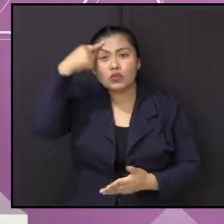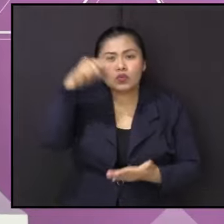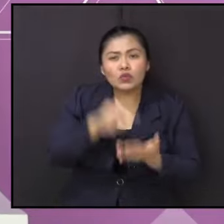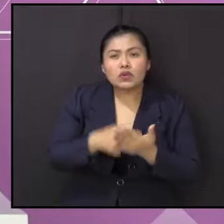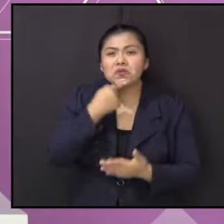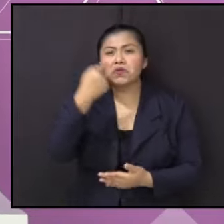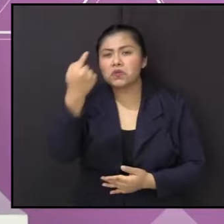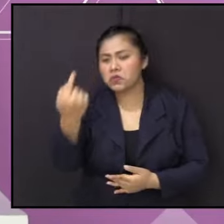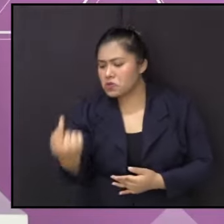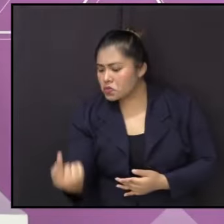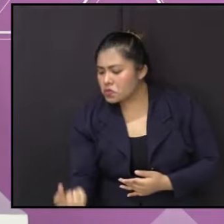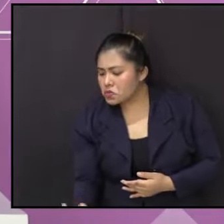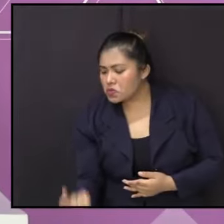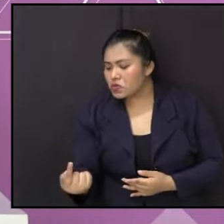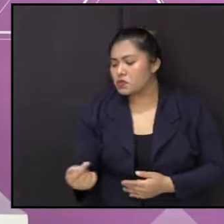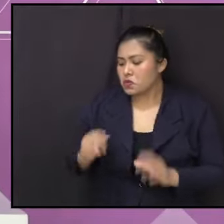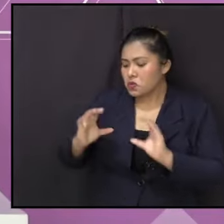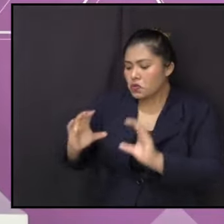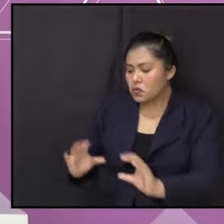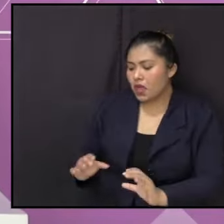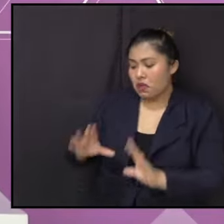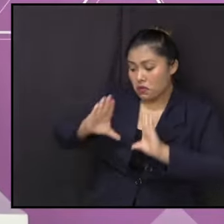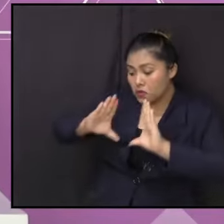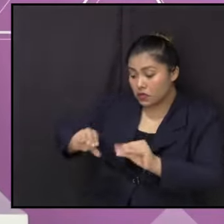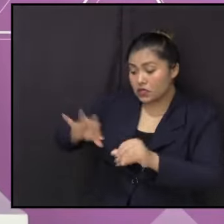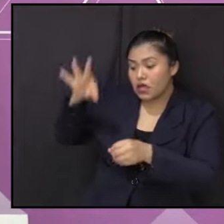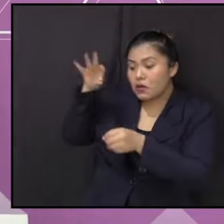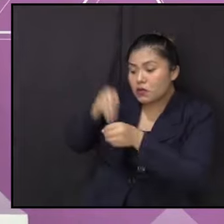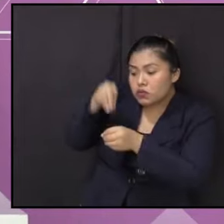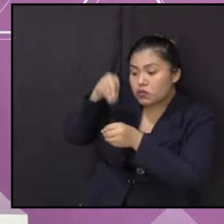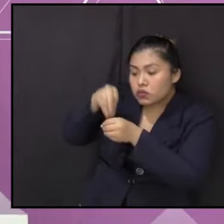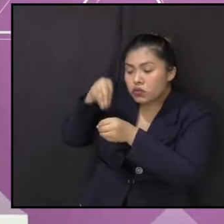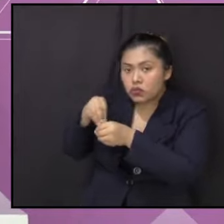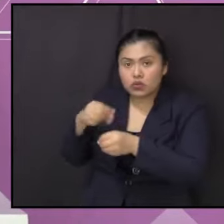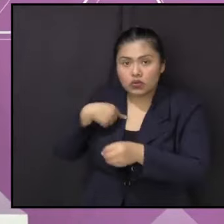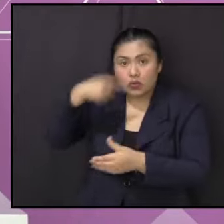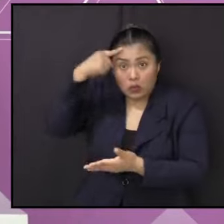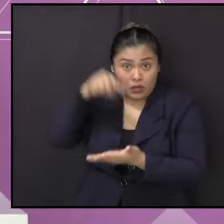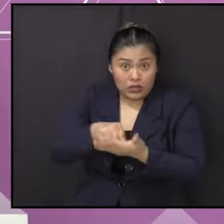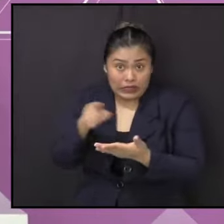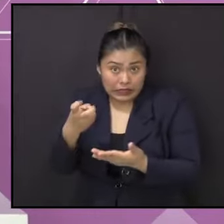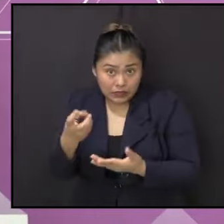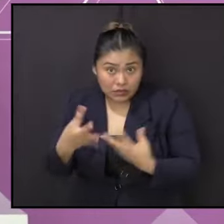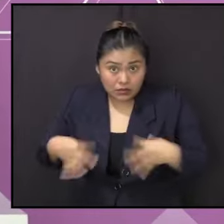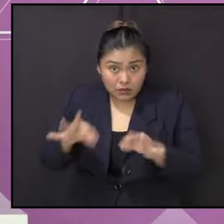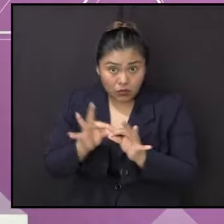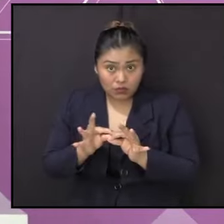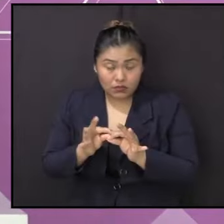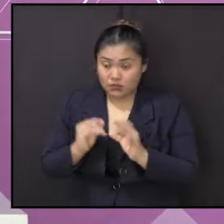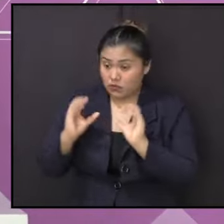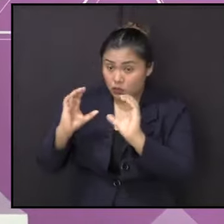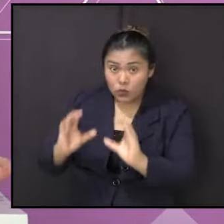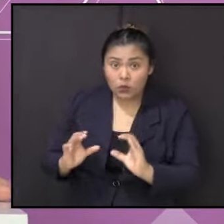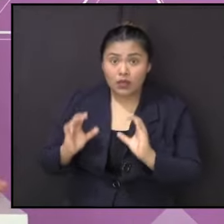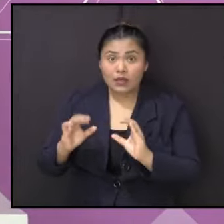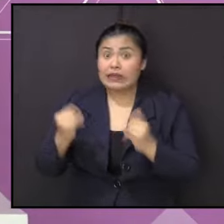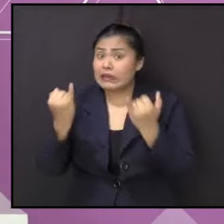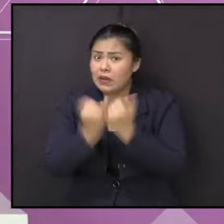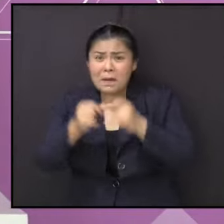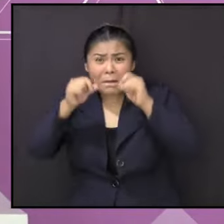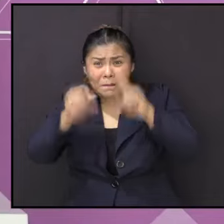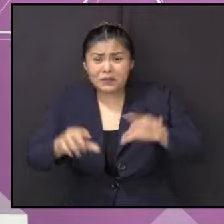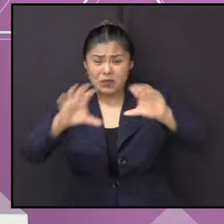al fomento de cuidar el medio ambiente, de apoyarlos en muchas arterias, sobre todo en la